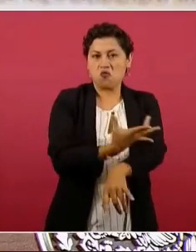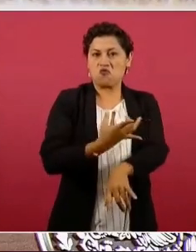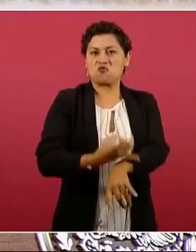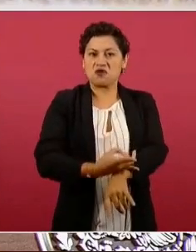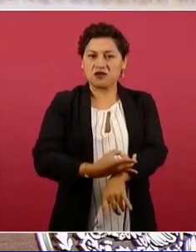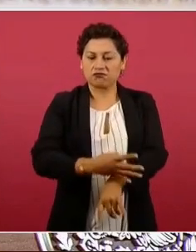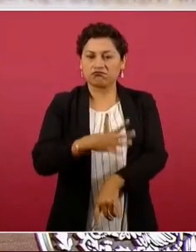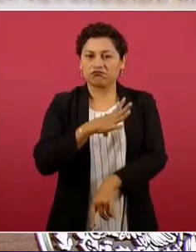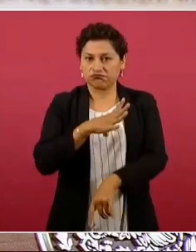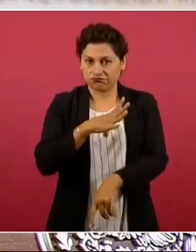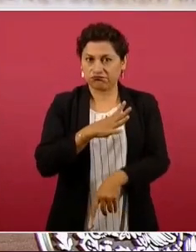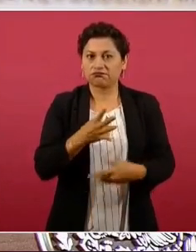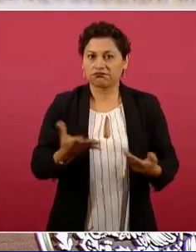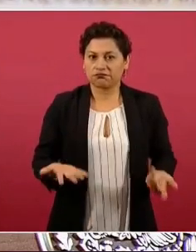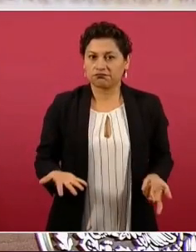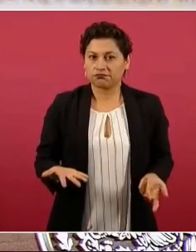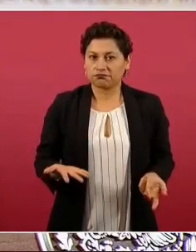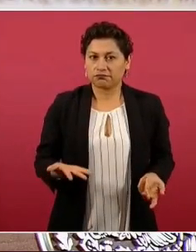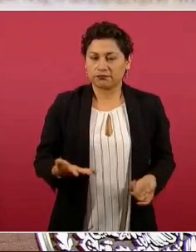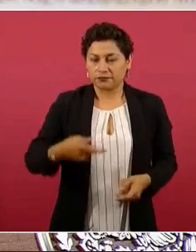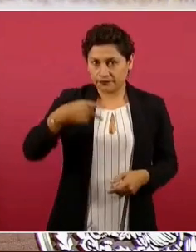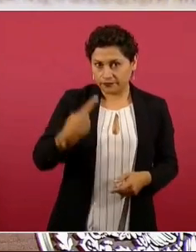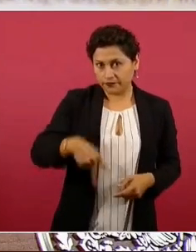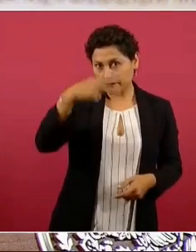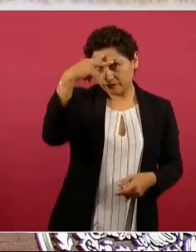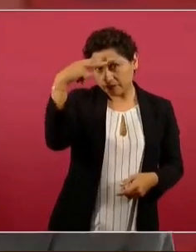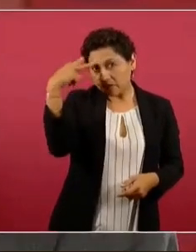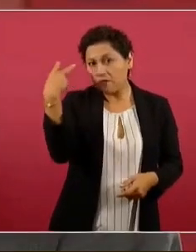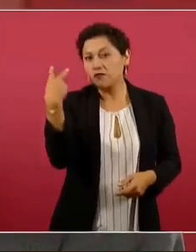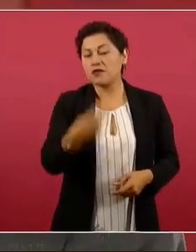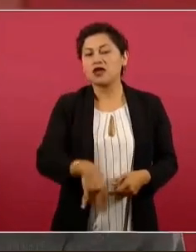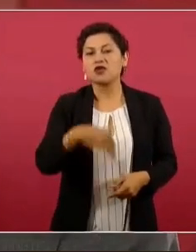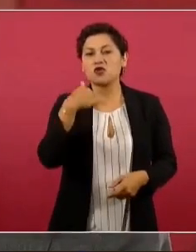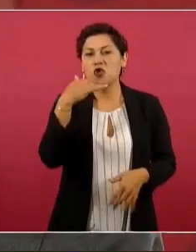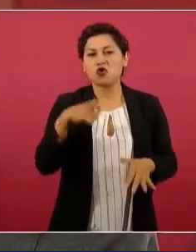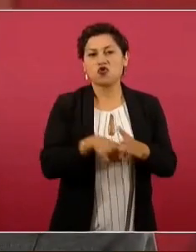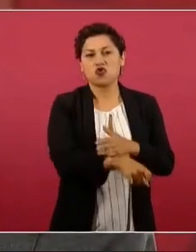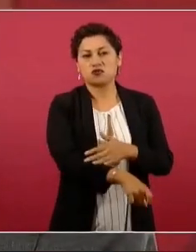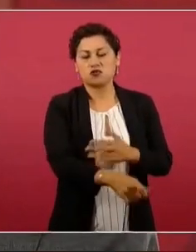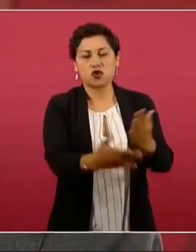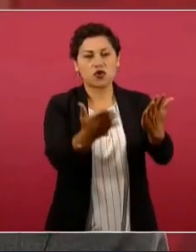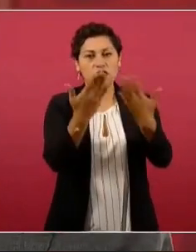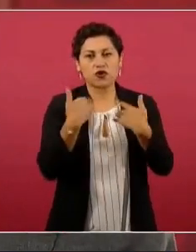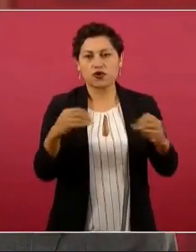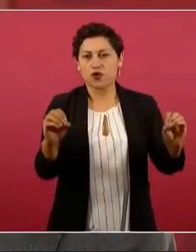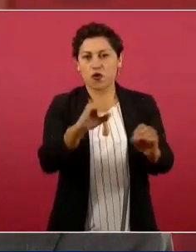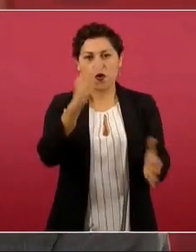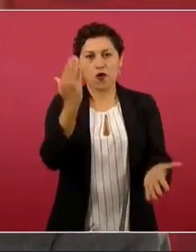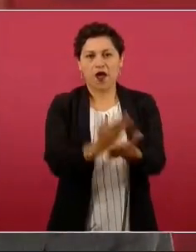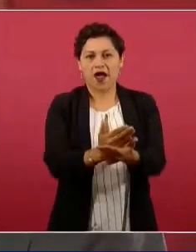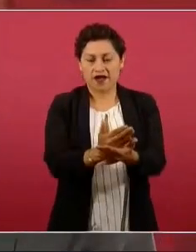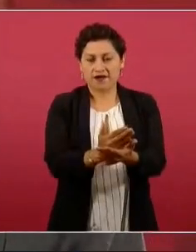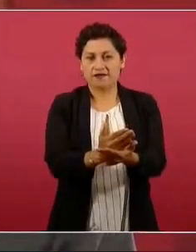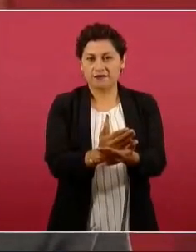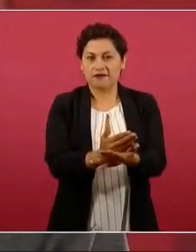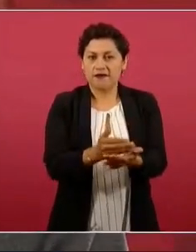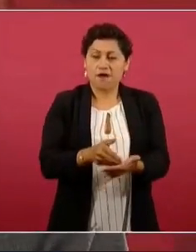Y en México no va a haber corrupción. Se tiene que desterrar la